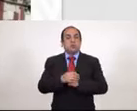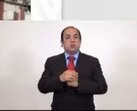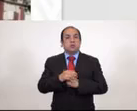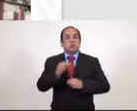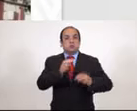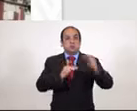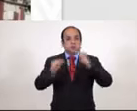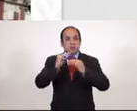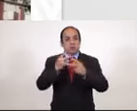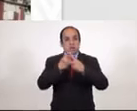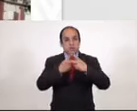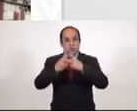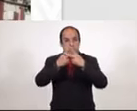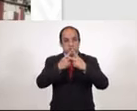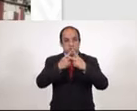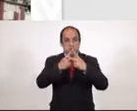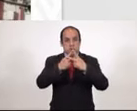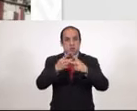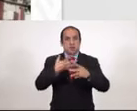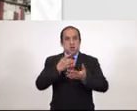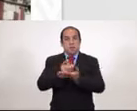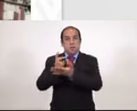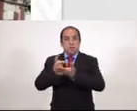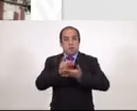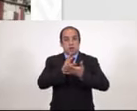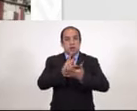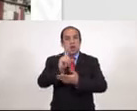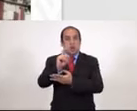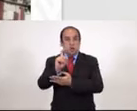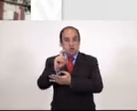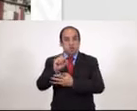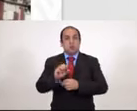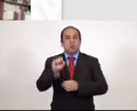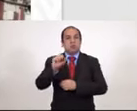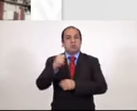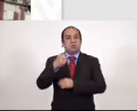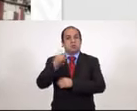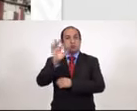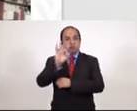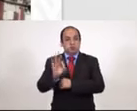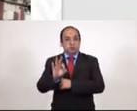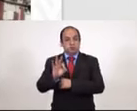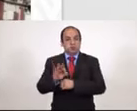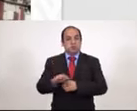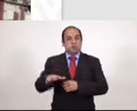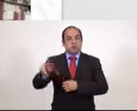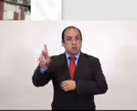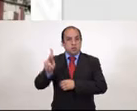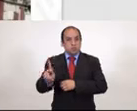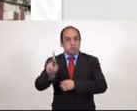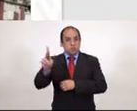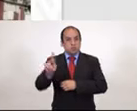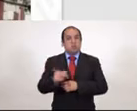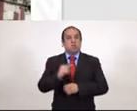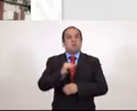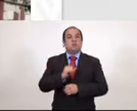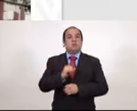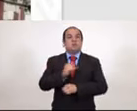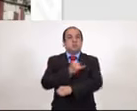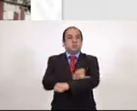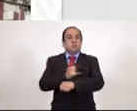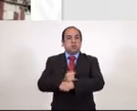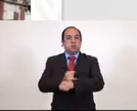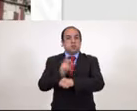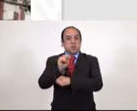de la población de Iztapalapa. Debemos decir también que a lo largo del trayecto de este acueducto se entrega agua